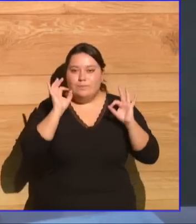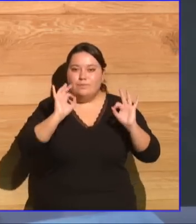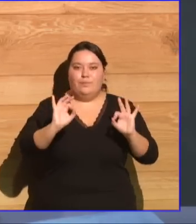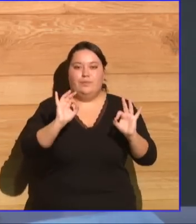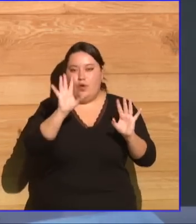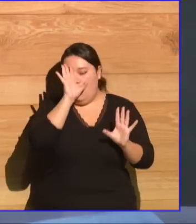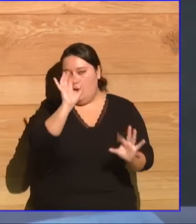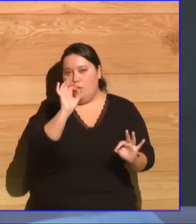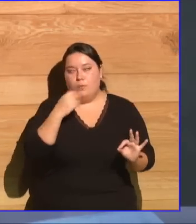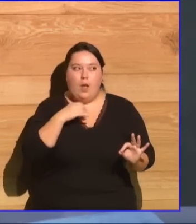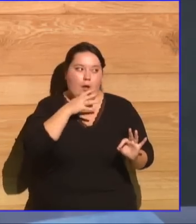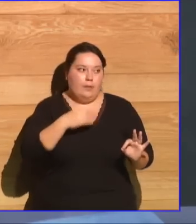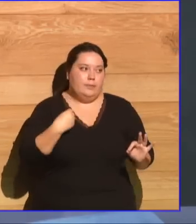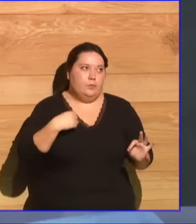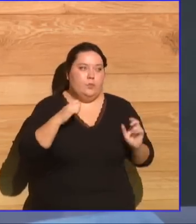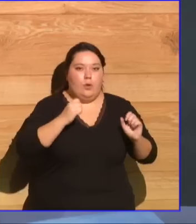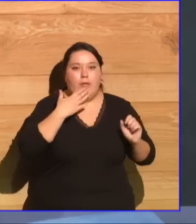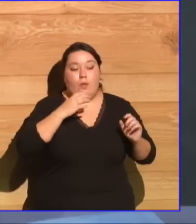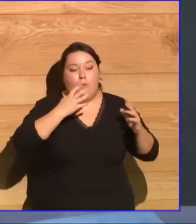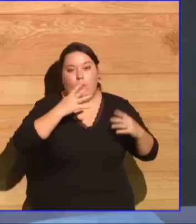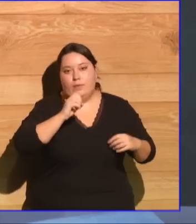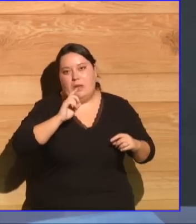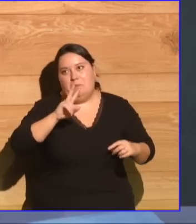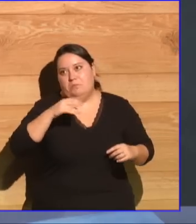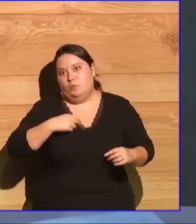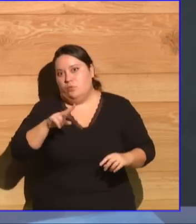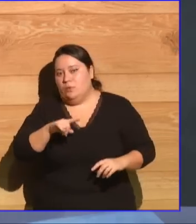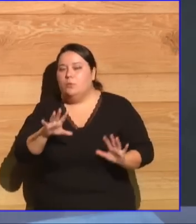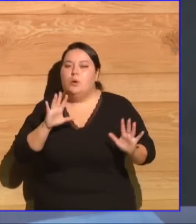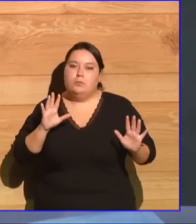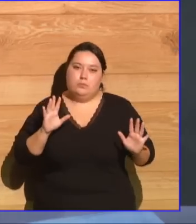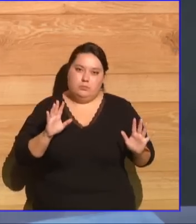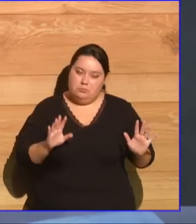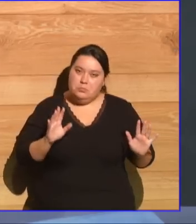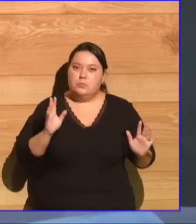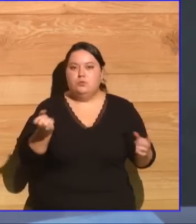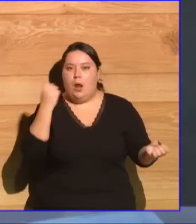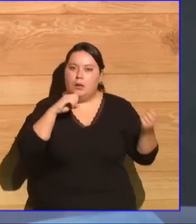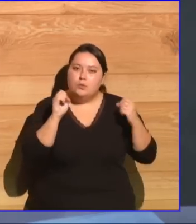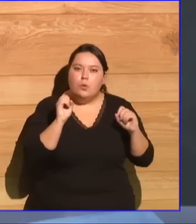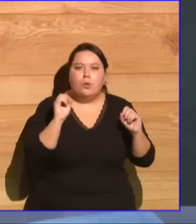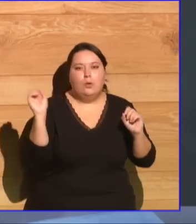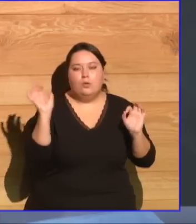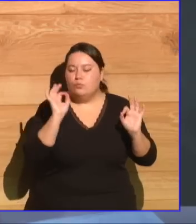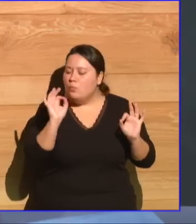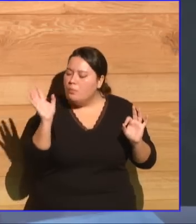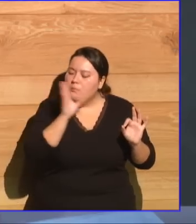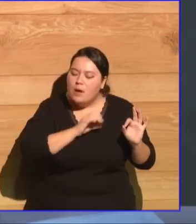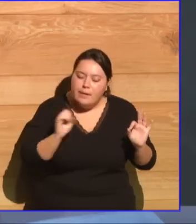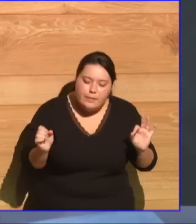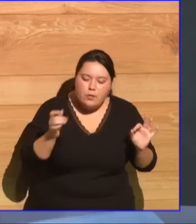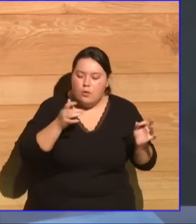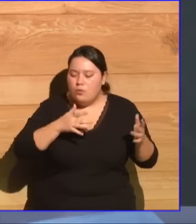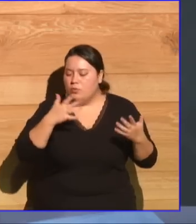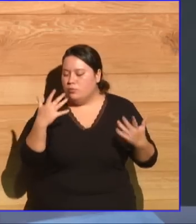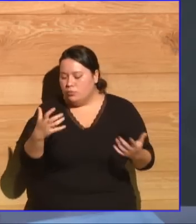evidentemente ahora no es Mel Gibson con 40 años, pero Mel Gibson era una grandísima estrella y es un actor absolutamente deslumbrante, brillante,